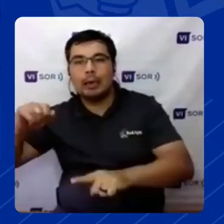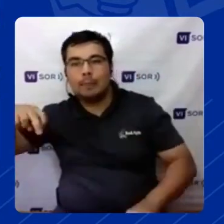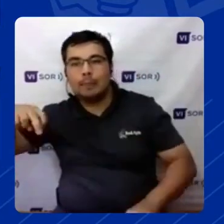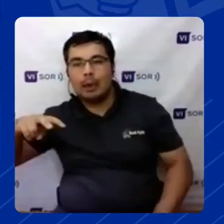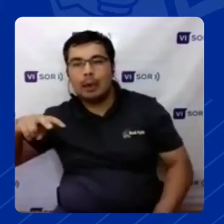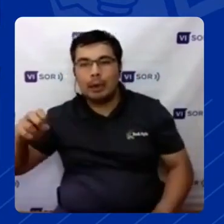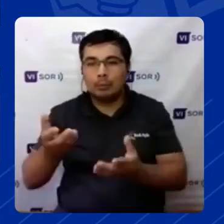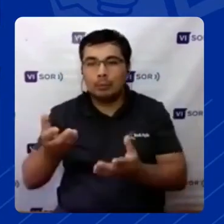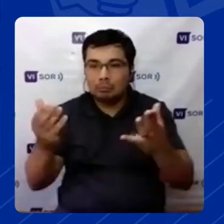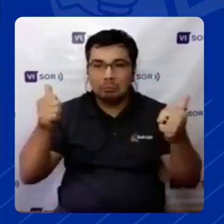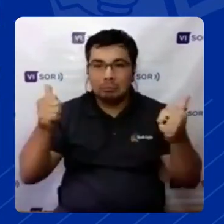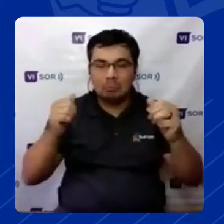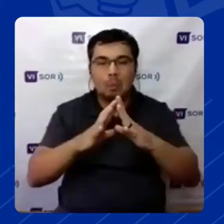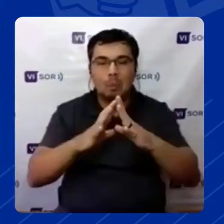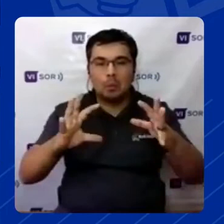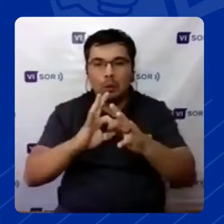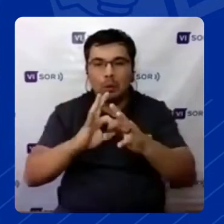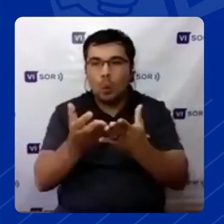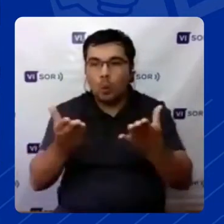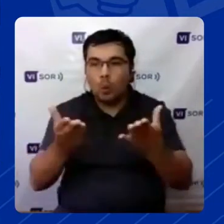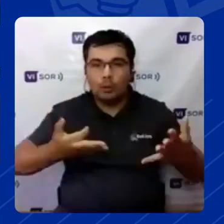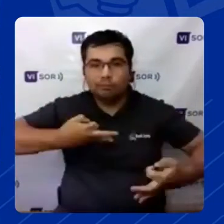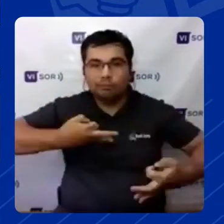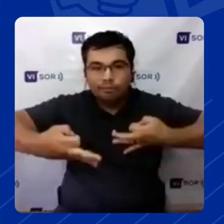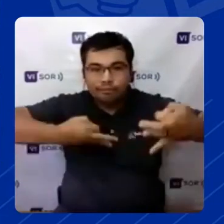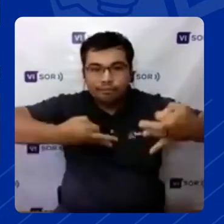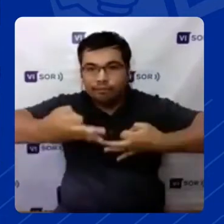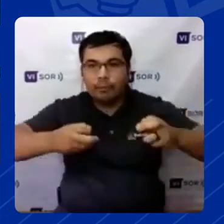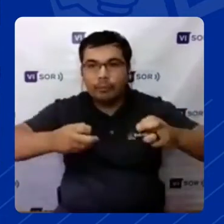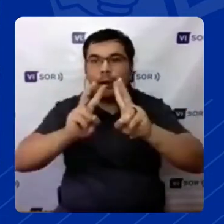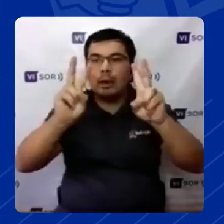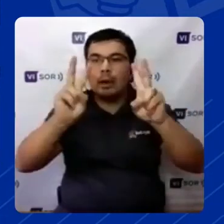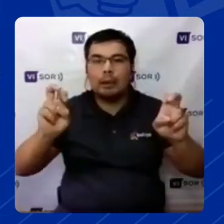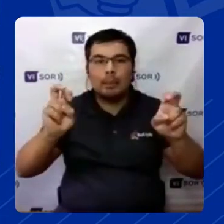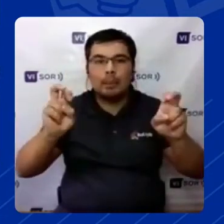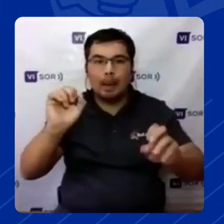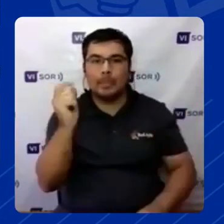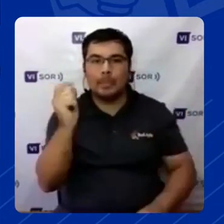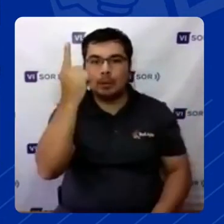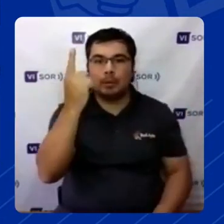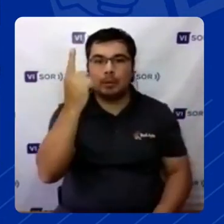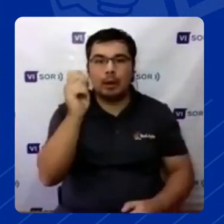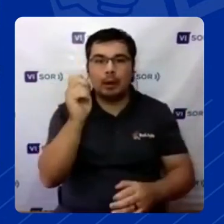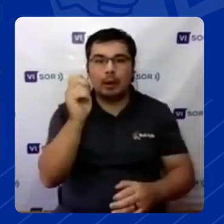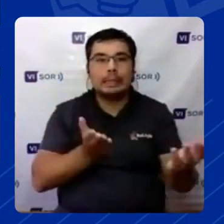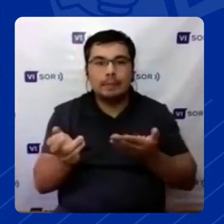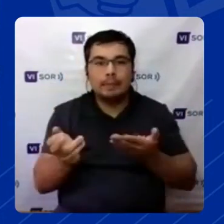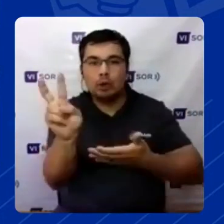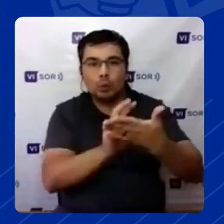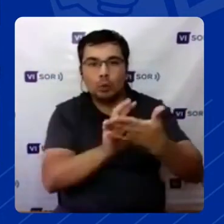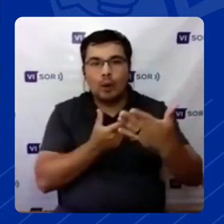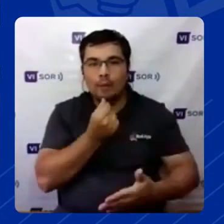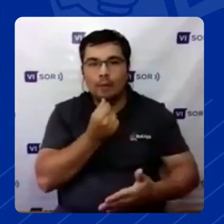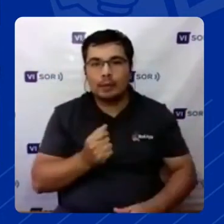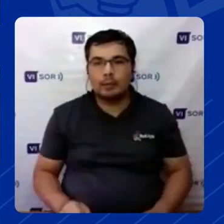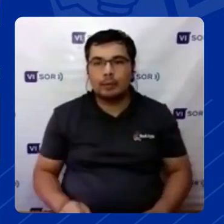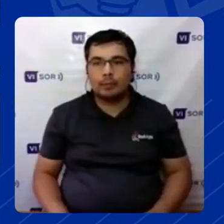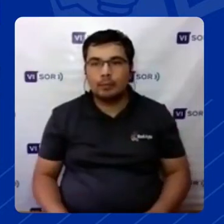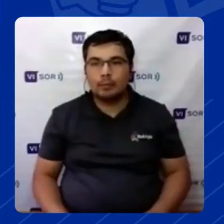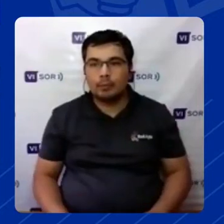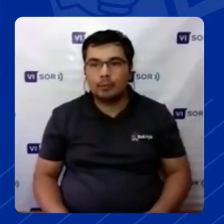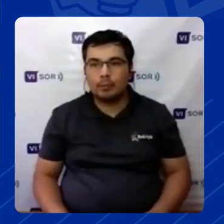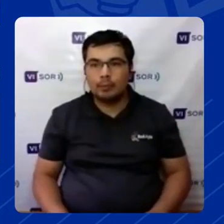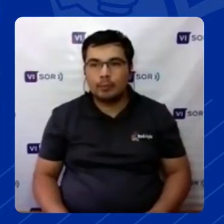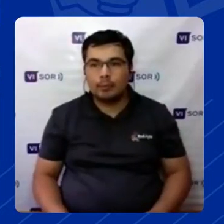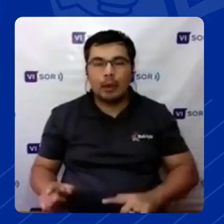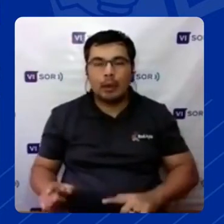muy bien en lo que se enfoca principalmente el servicio de lectura fácil, que ya se está